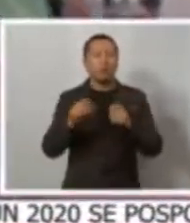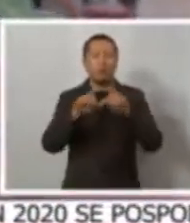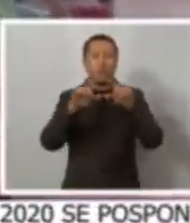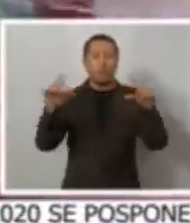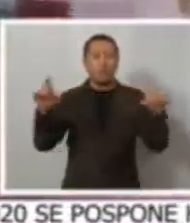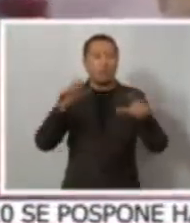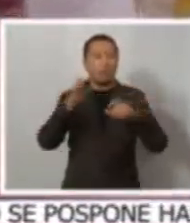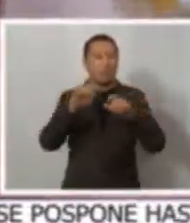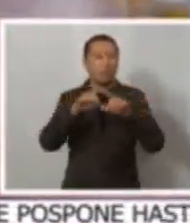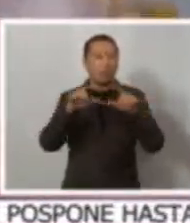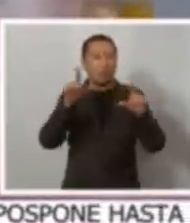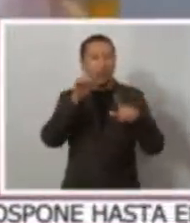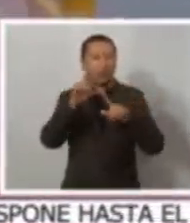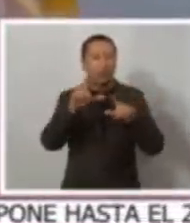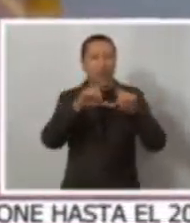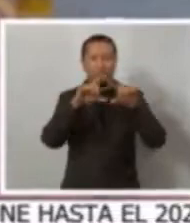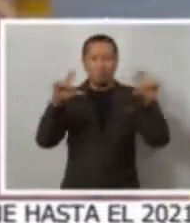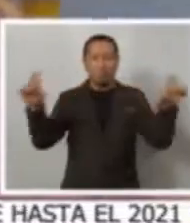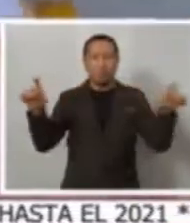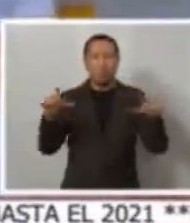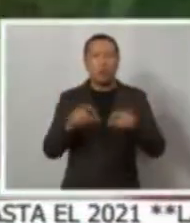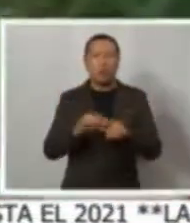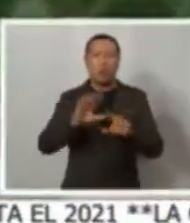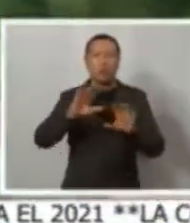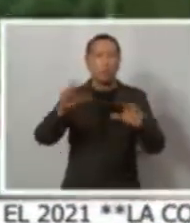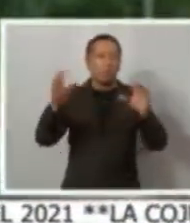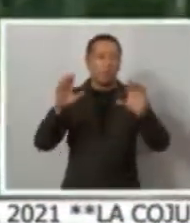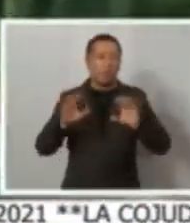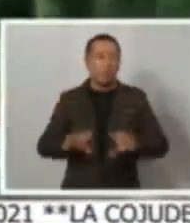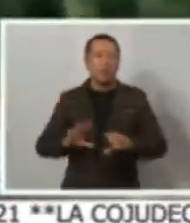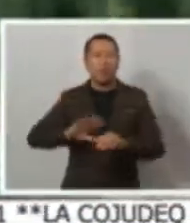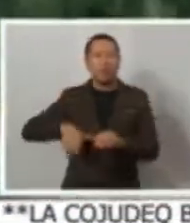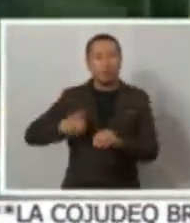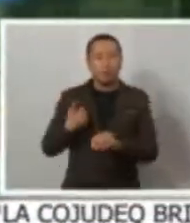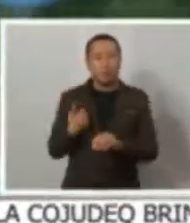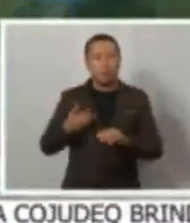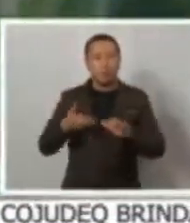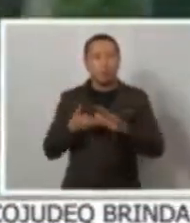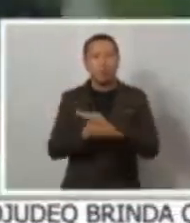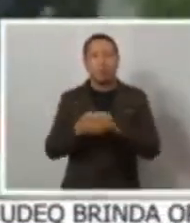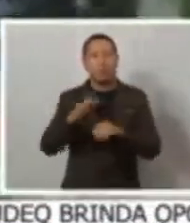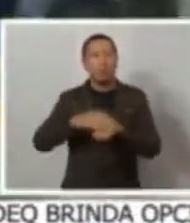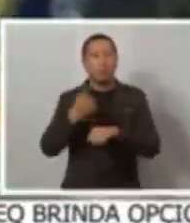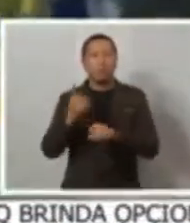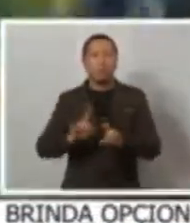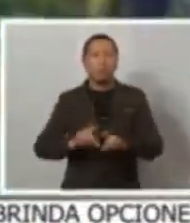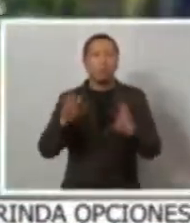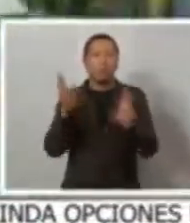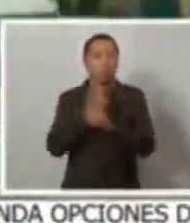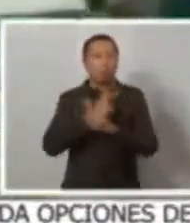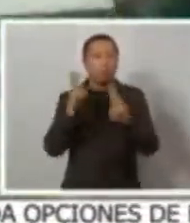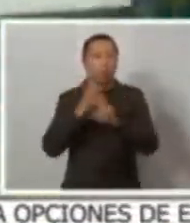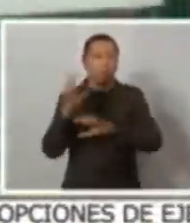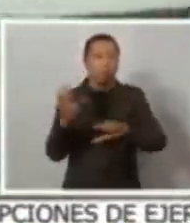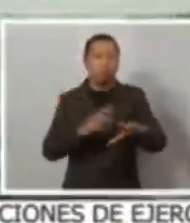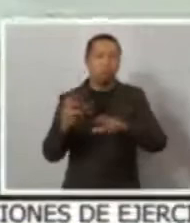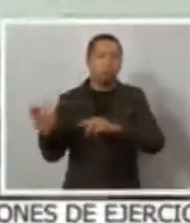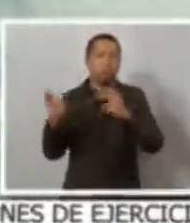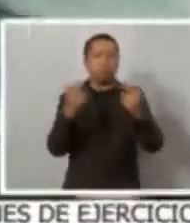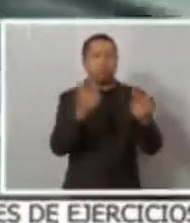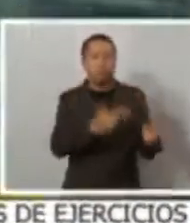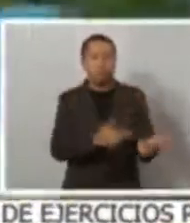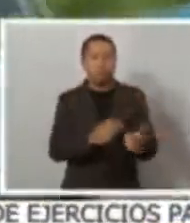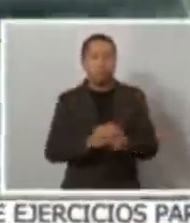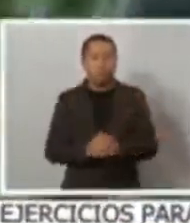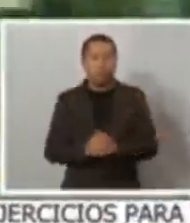el paso del huracán Delta pudieran convertirse en proyectiles. De 11 a 13 horas, el tráfico en el Boulevard Cuculcán estuvo complicado, principalmente en dirección